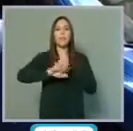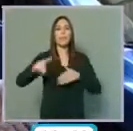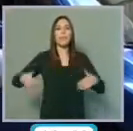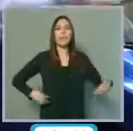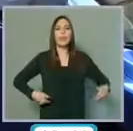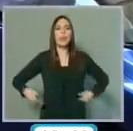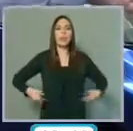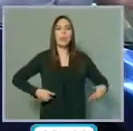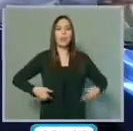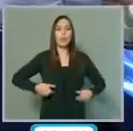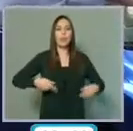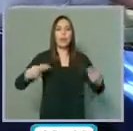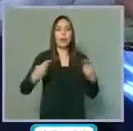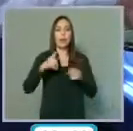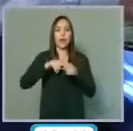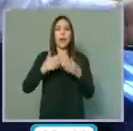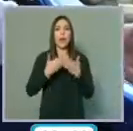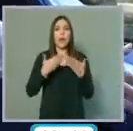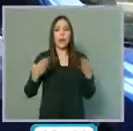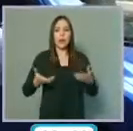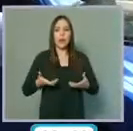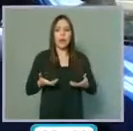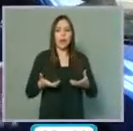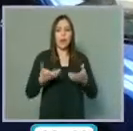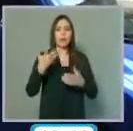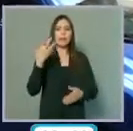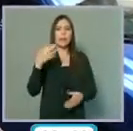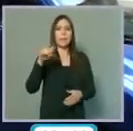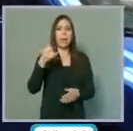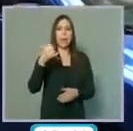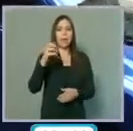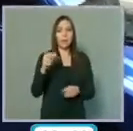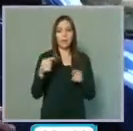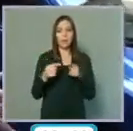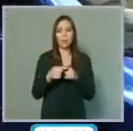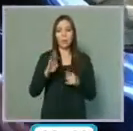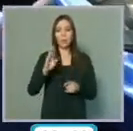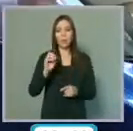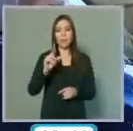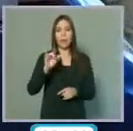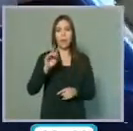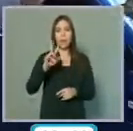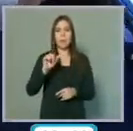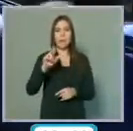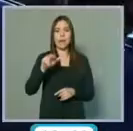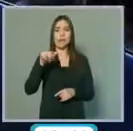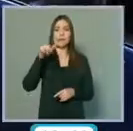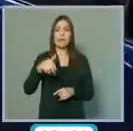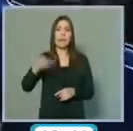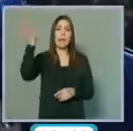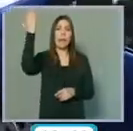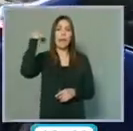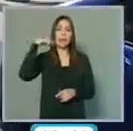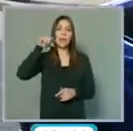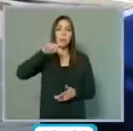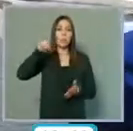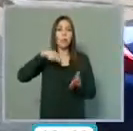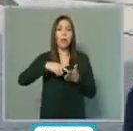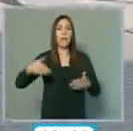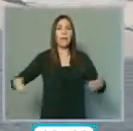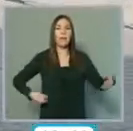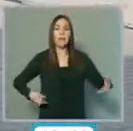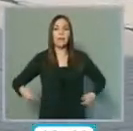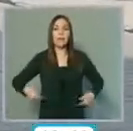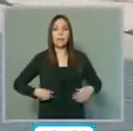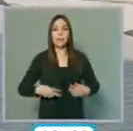Nacional, lo que ahora es la calle de 5 de Mayo y Bolívar, ¿no? Ya sabe que es una calle que ahí estaba el teatro.